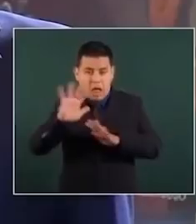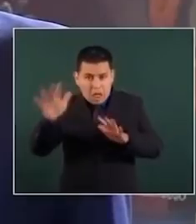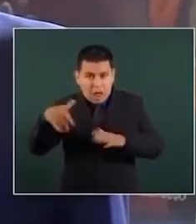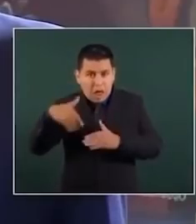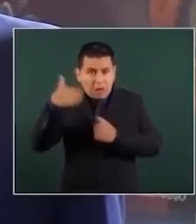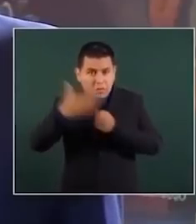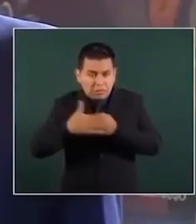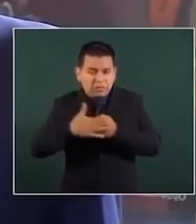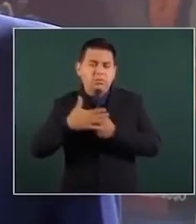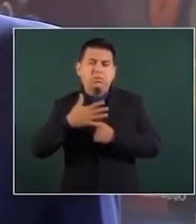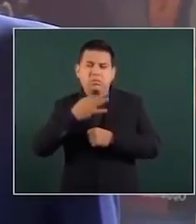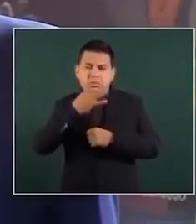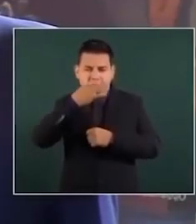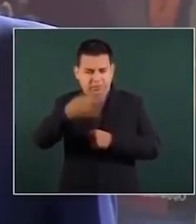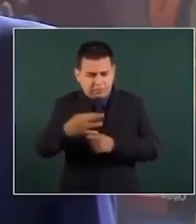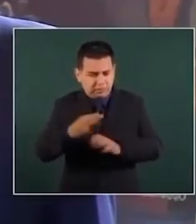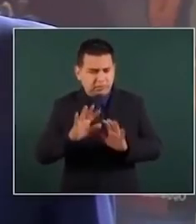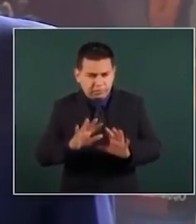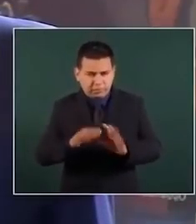en su momento, porque